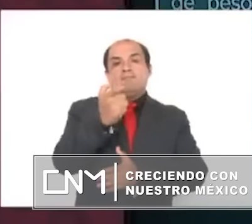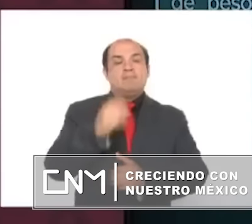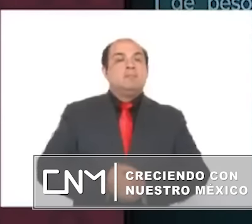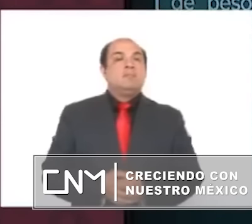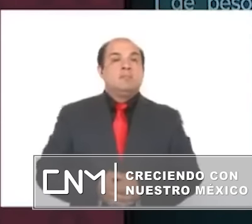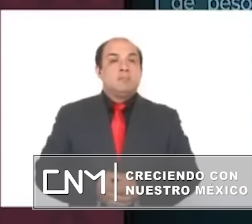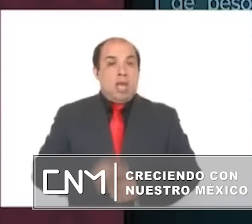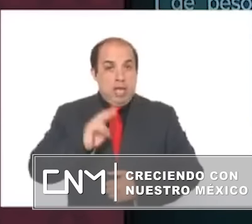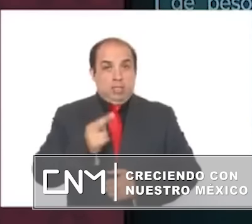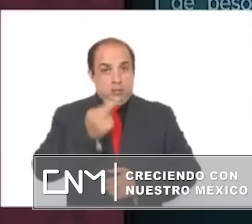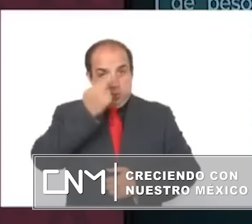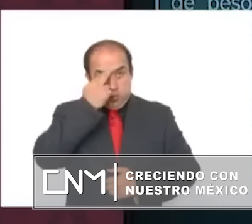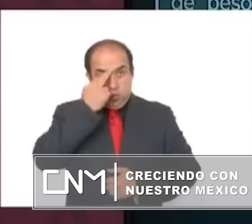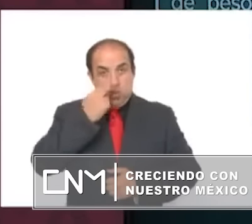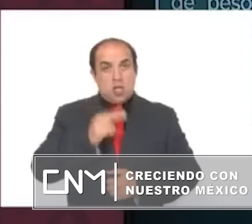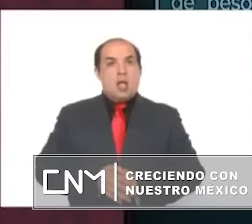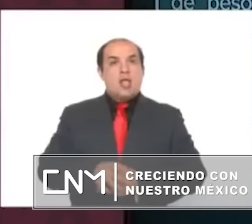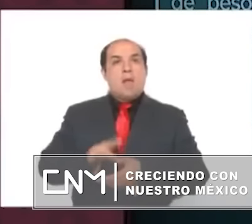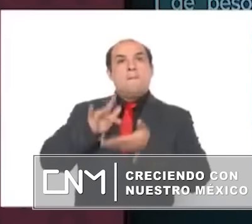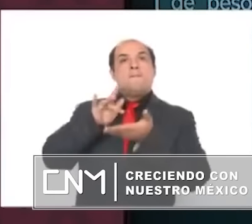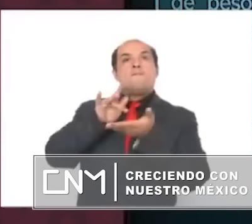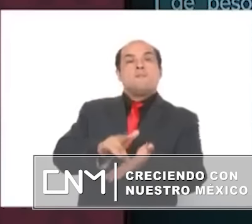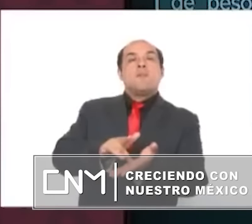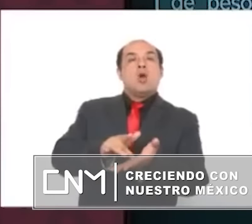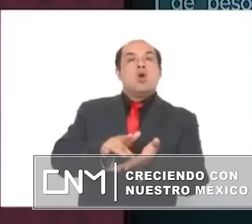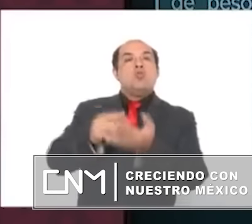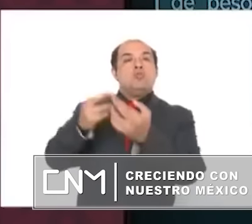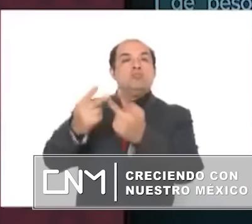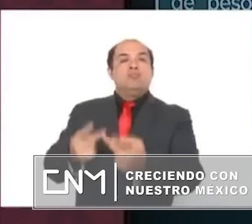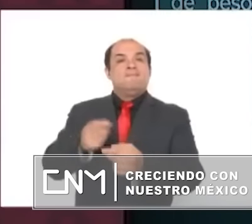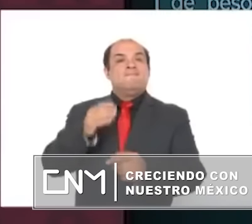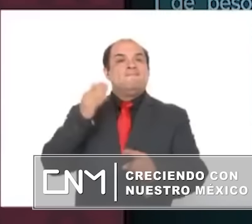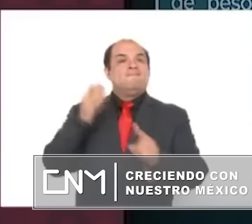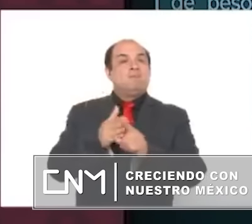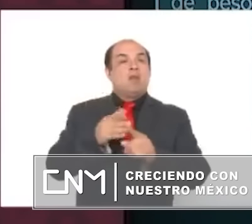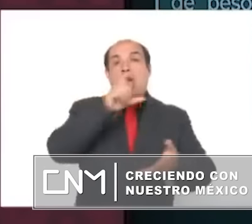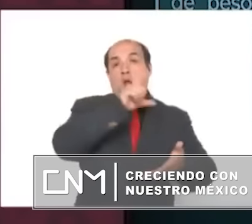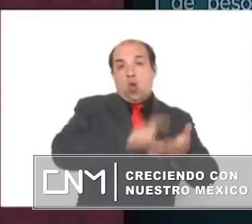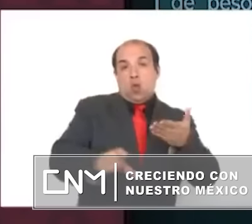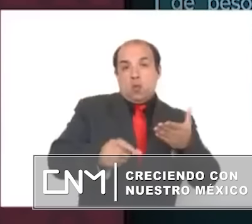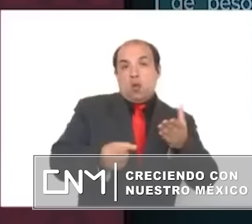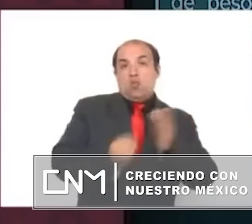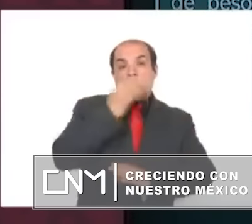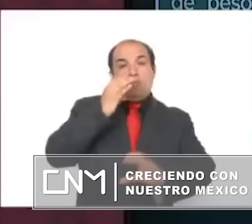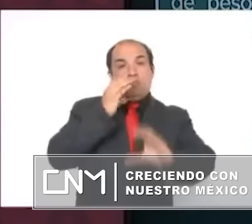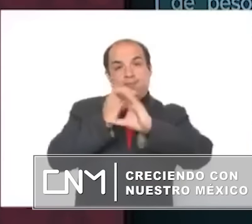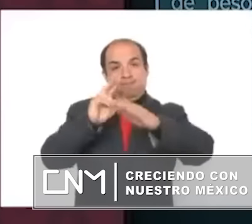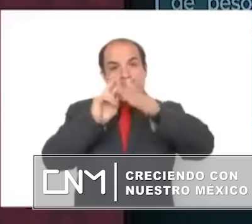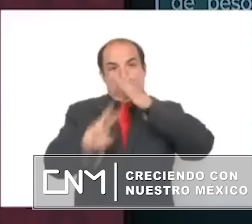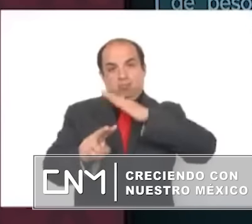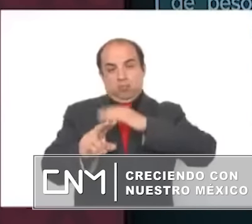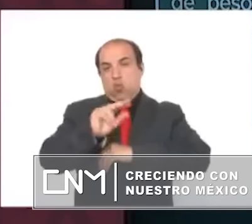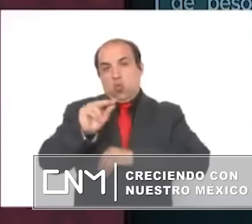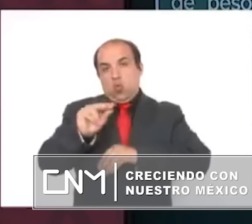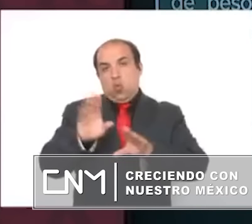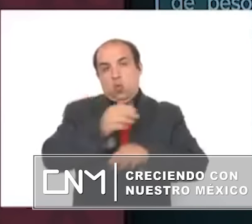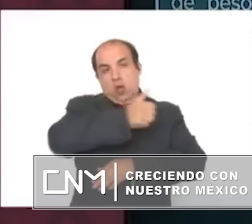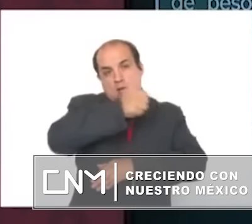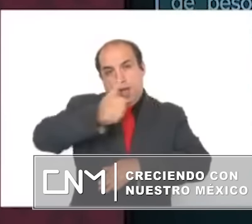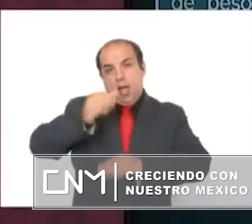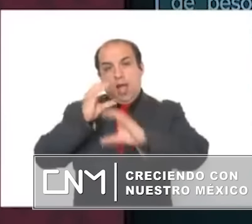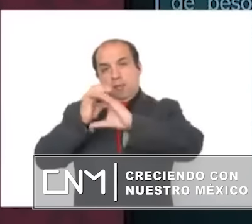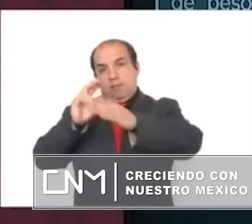Vale la pena recordar que los bonos de chatarrización son para financiar la adquisición de los trolebuses. No es que se adquiera cada